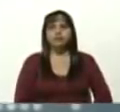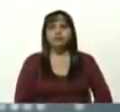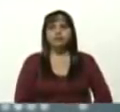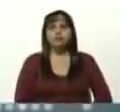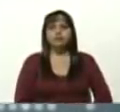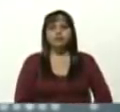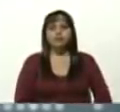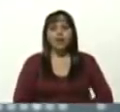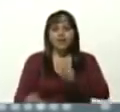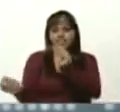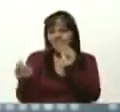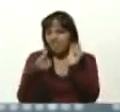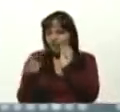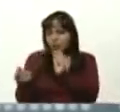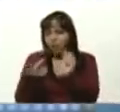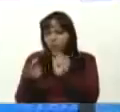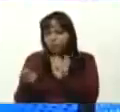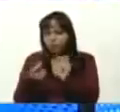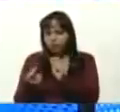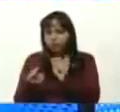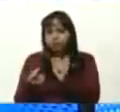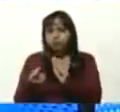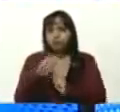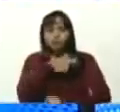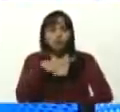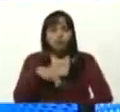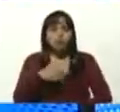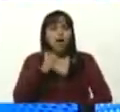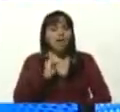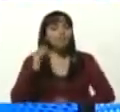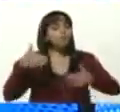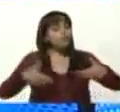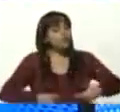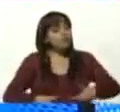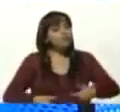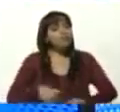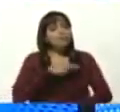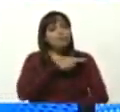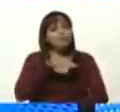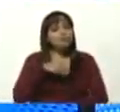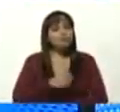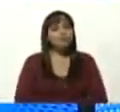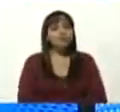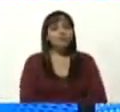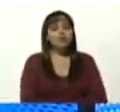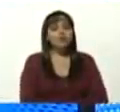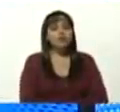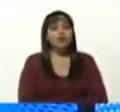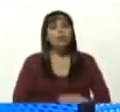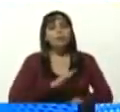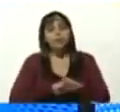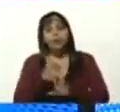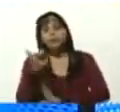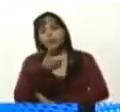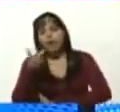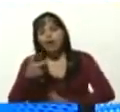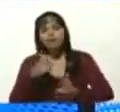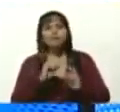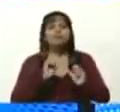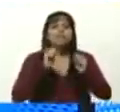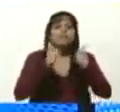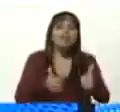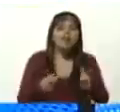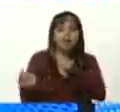Este diálogo, bueno, nosotros hemos hecho un gran esfuerzo porque se instalara, porque